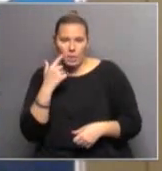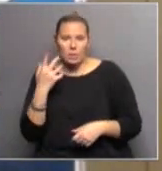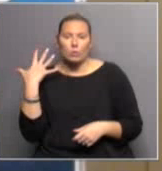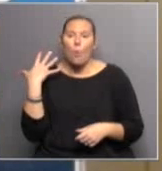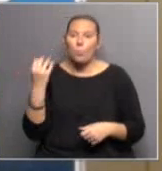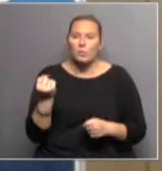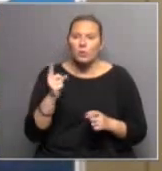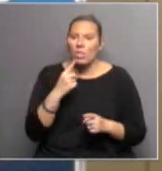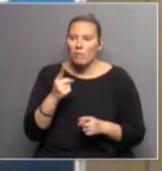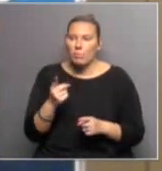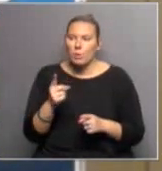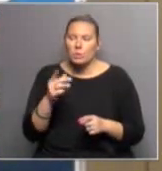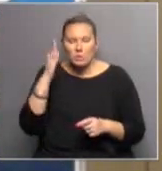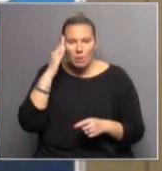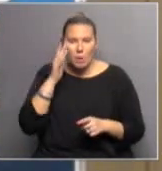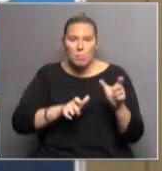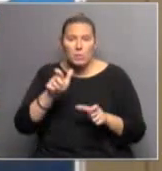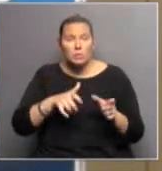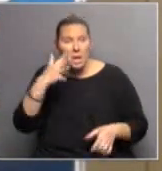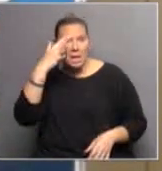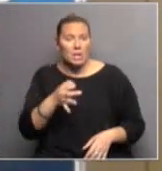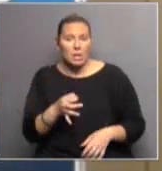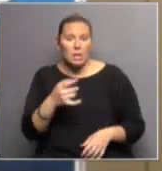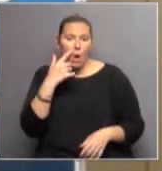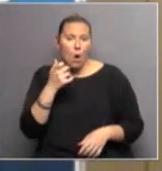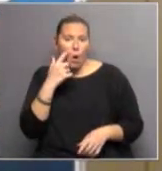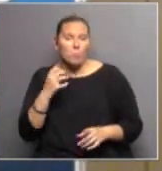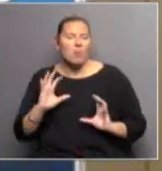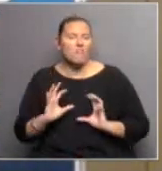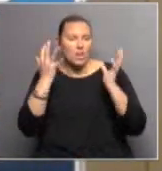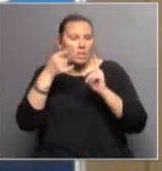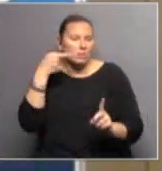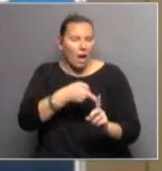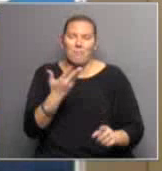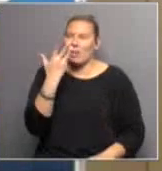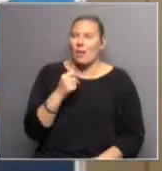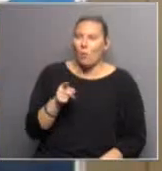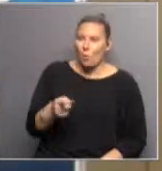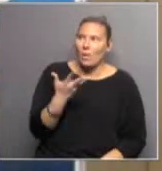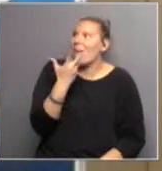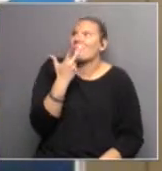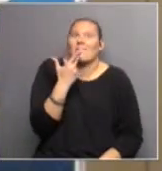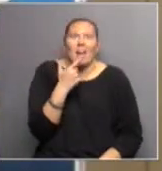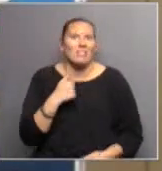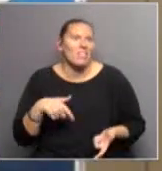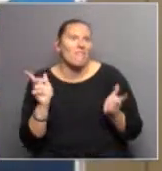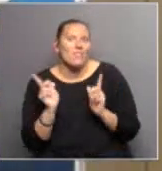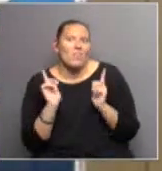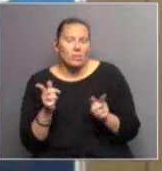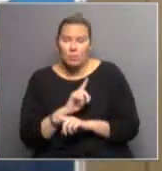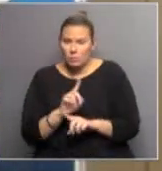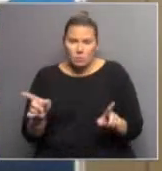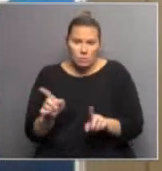tenemos que tirar abajo, porque a veces la gente por ahí cree que los hombres ejercen violencia porque les gusta, porque les encanta, porque lo disfrutan, y no es